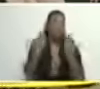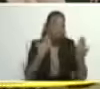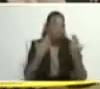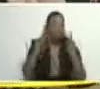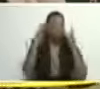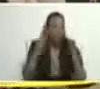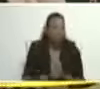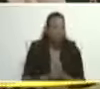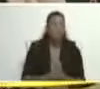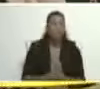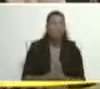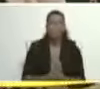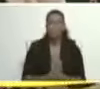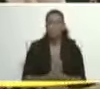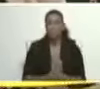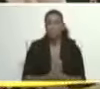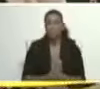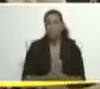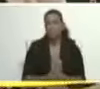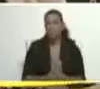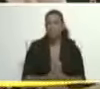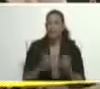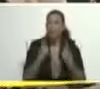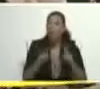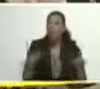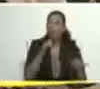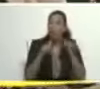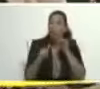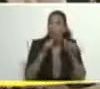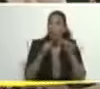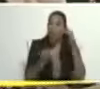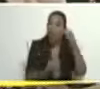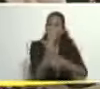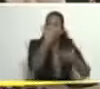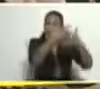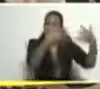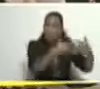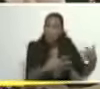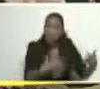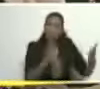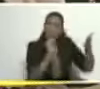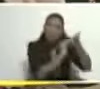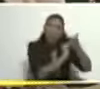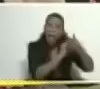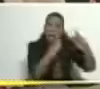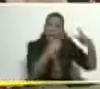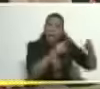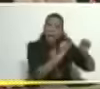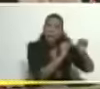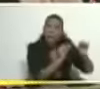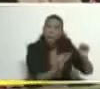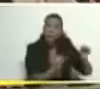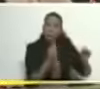Of the declaration which I must point out that hay otro aspecto de la declaración que tenemos que verificar.